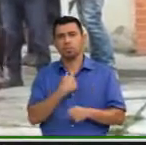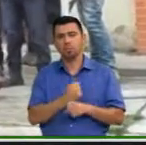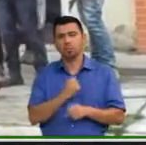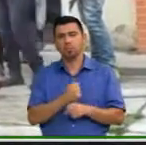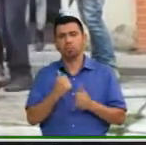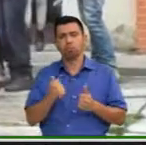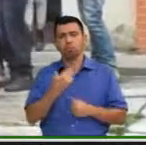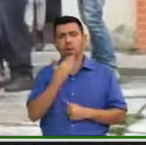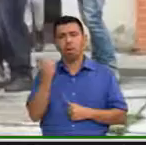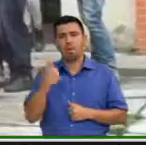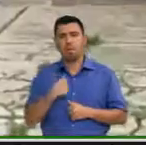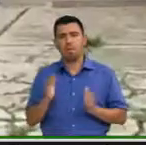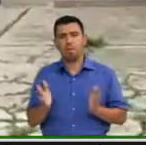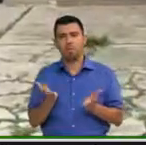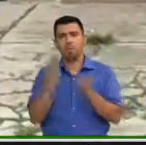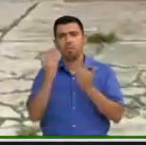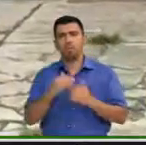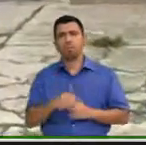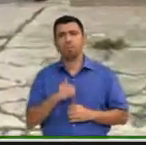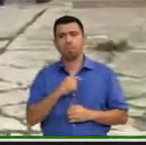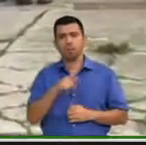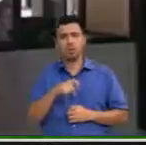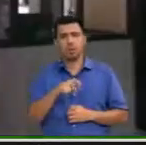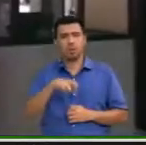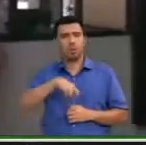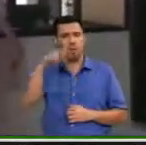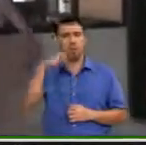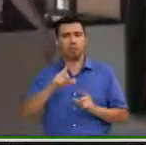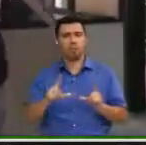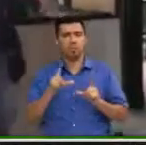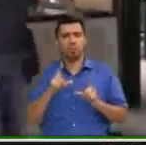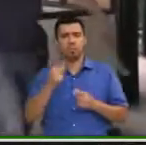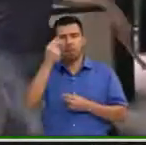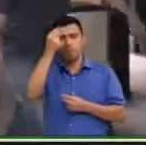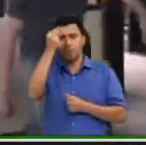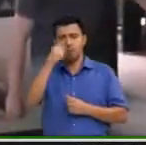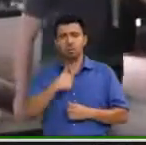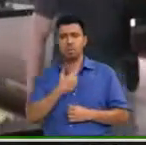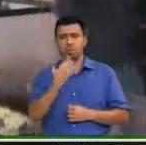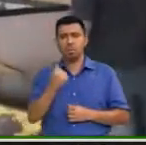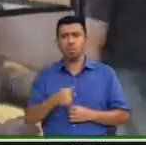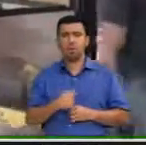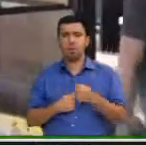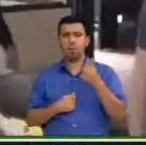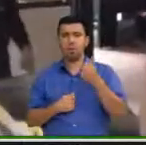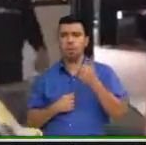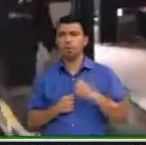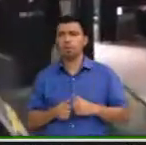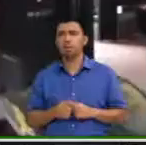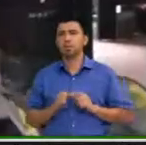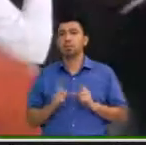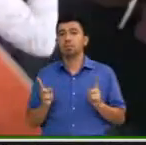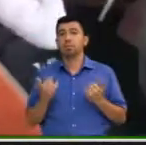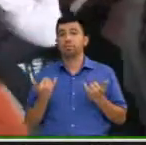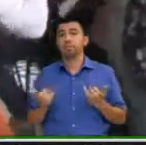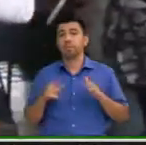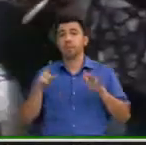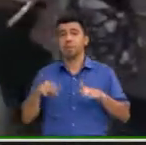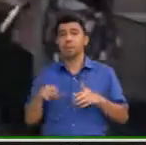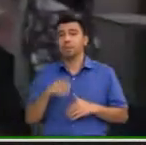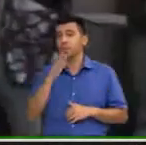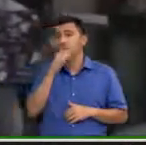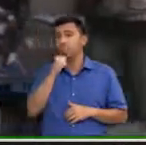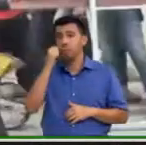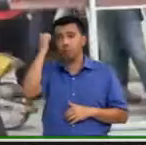para mejorar y para sacar profesionales con buena calidad para transformar profesionales con buena calidad en este semestre no tenemos profesores